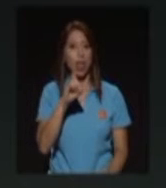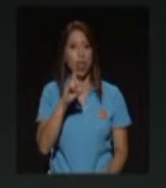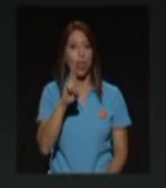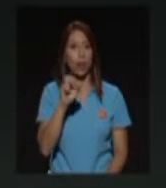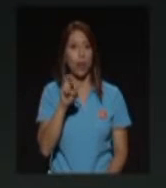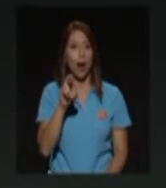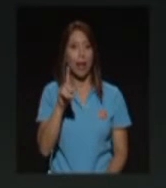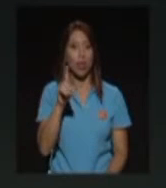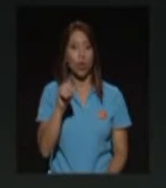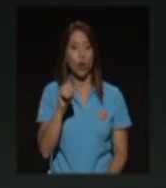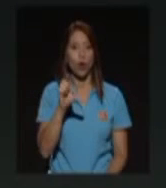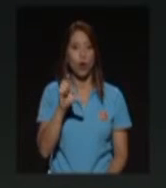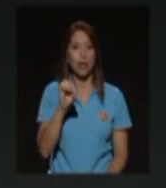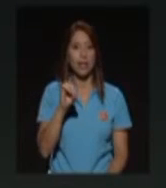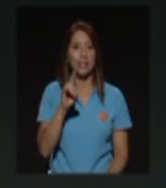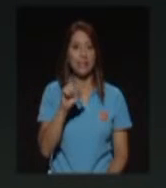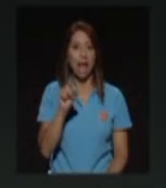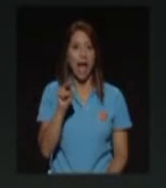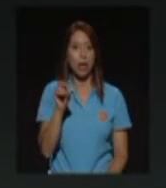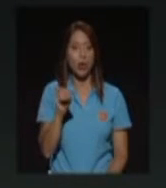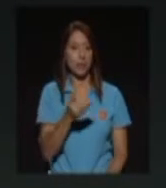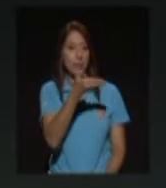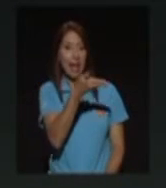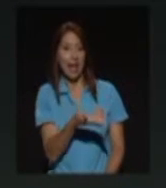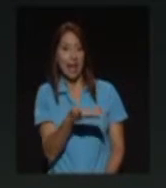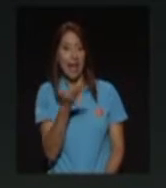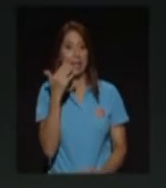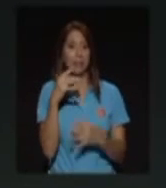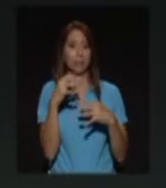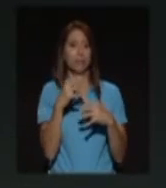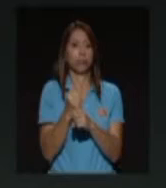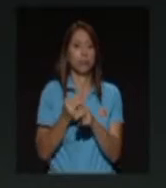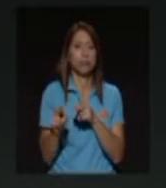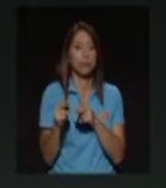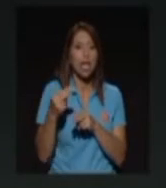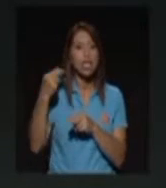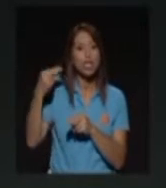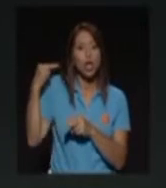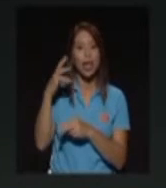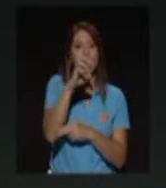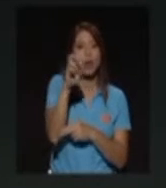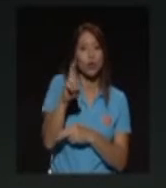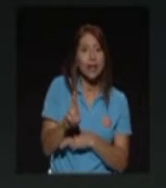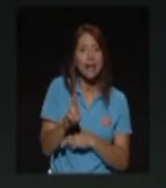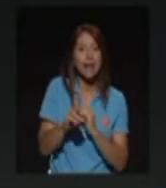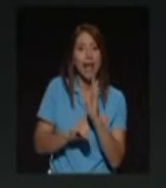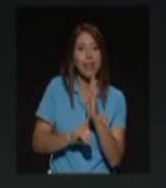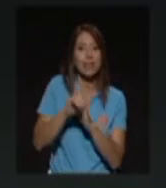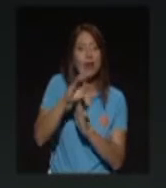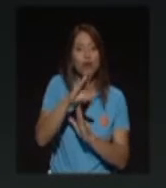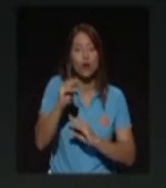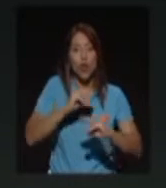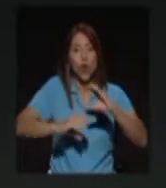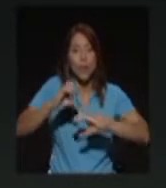y don Eduardo pues nos había hecho una breve historia de Costa Rica, desarrollo y